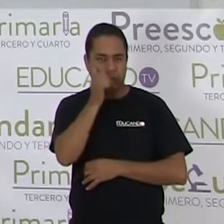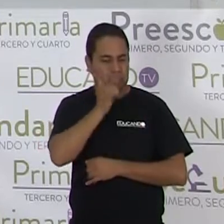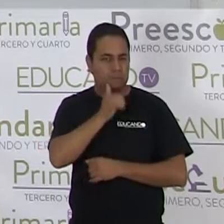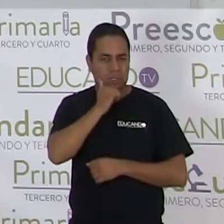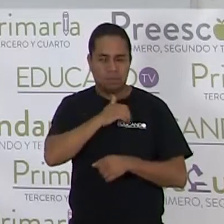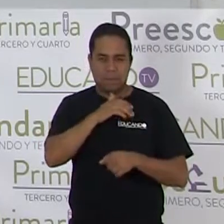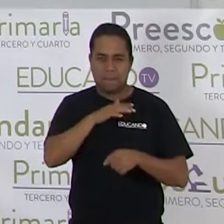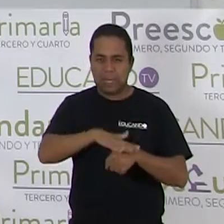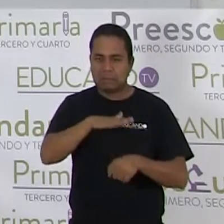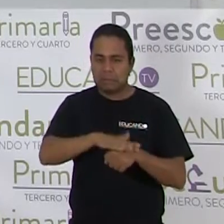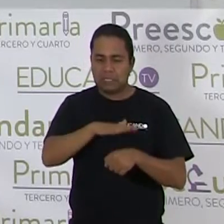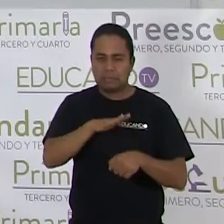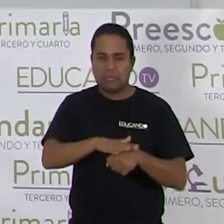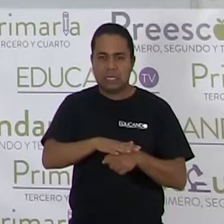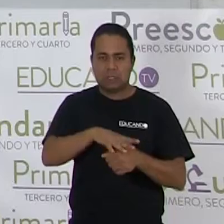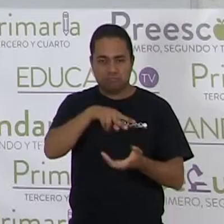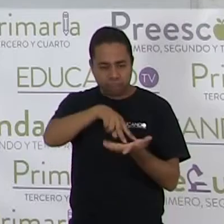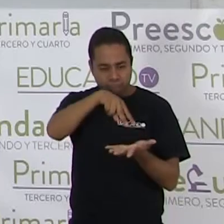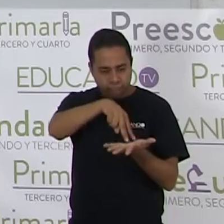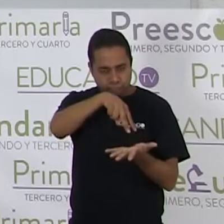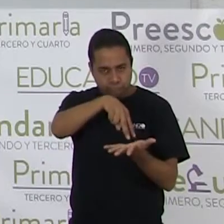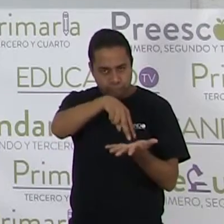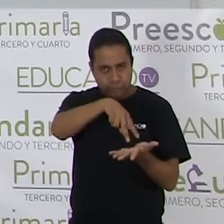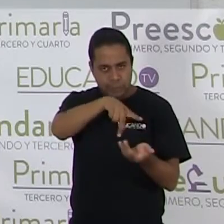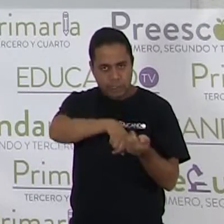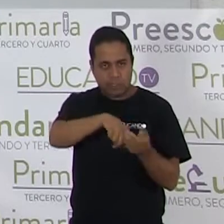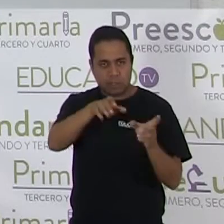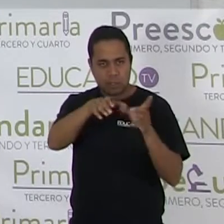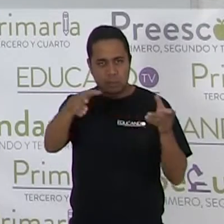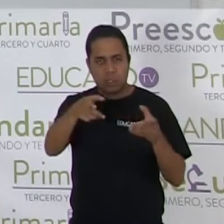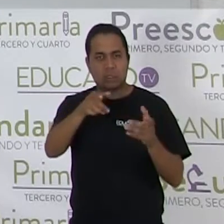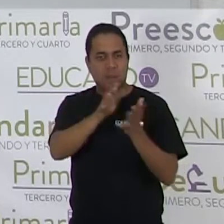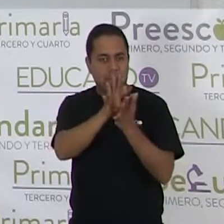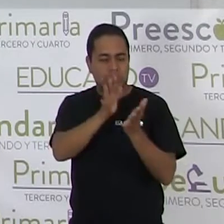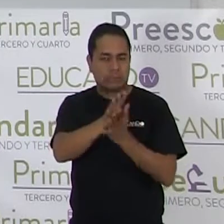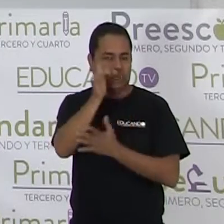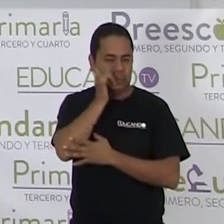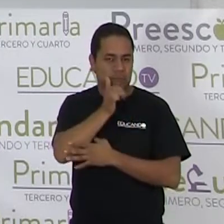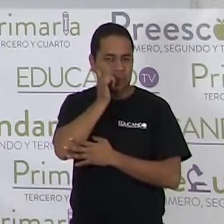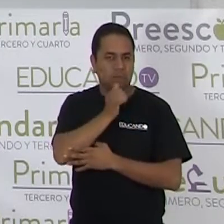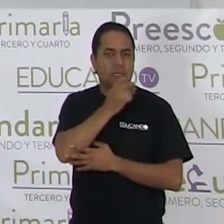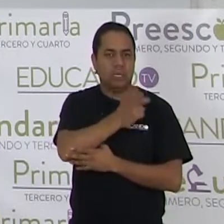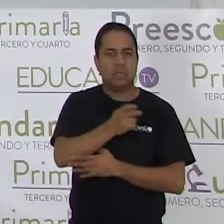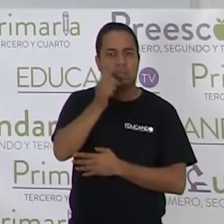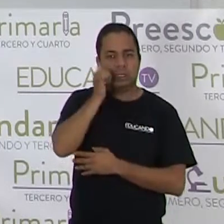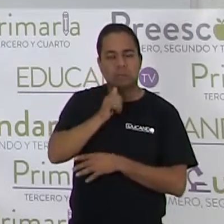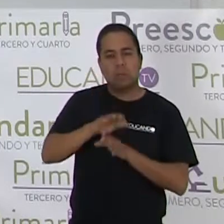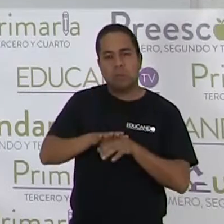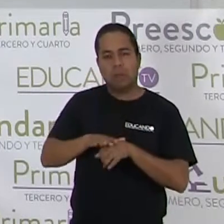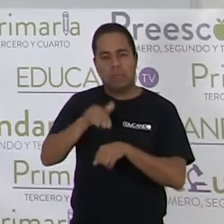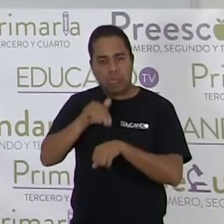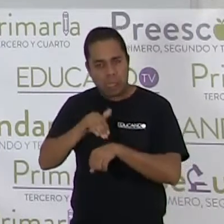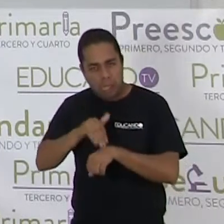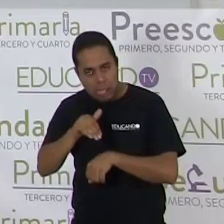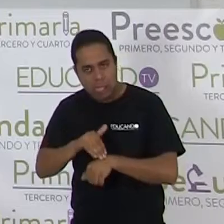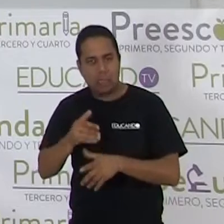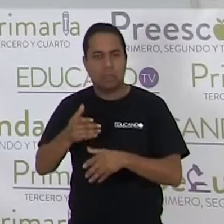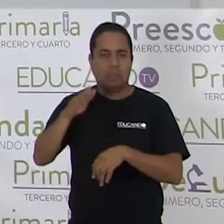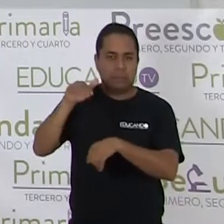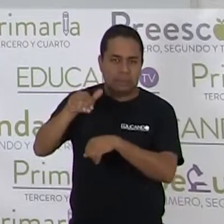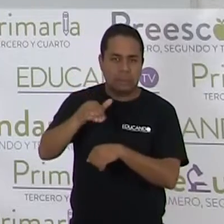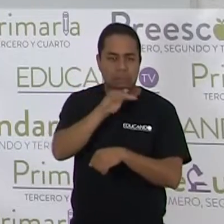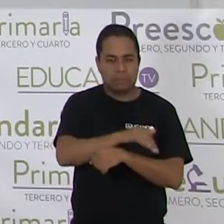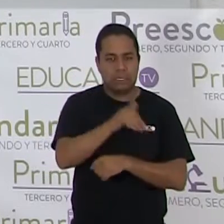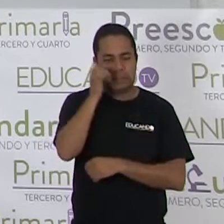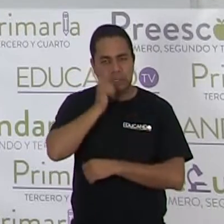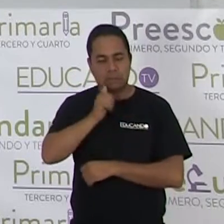van a salir a lo largo de todo el cuento, son aquellos que siempre van a estar insistiendo de manera positiva